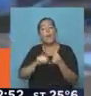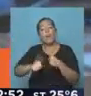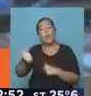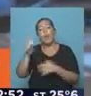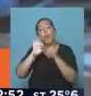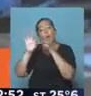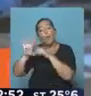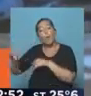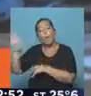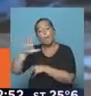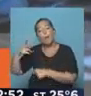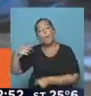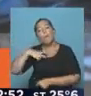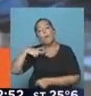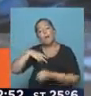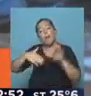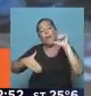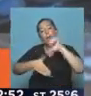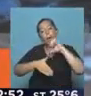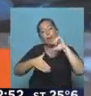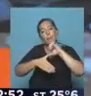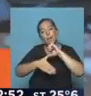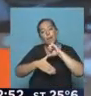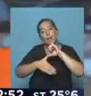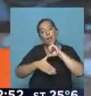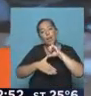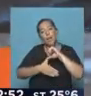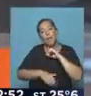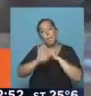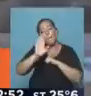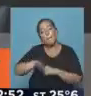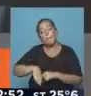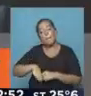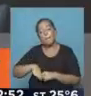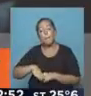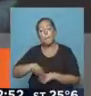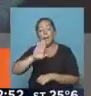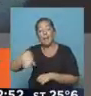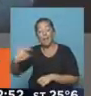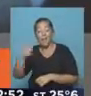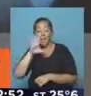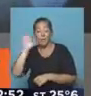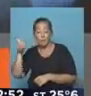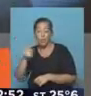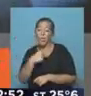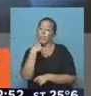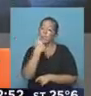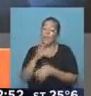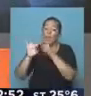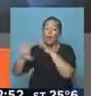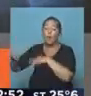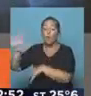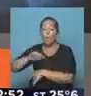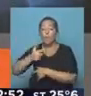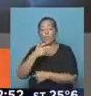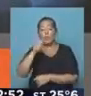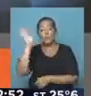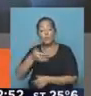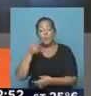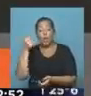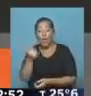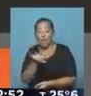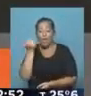europeos privatizaciones en América Latina en desmedro de los norteamericanos porque se decía los europeos disponían de un 30%